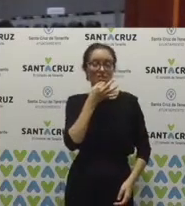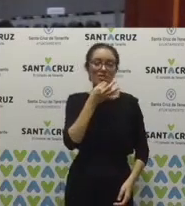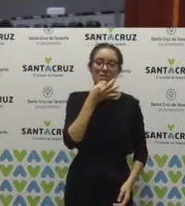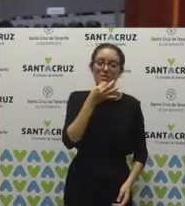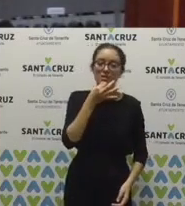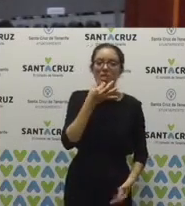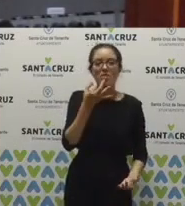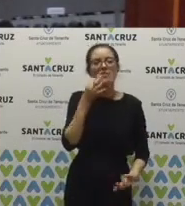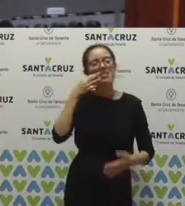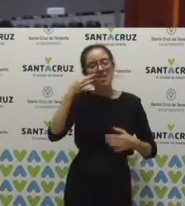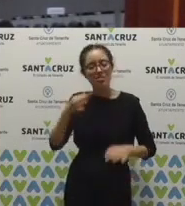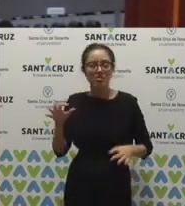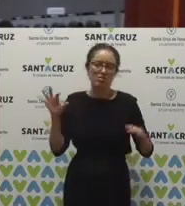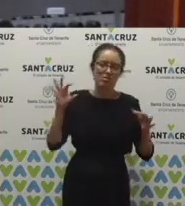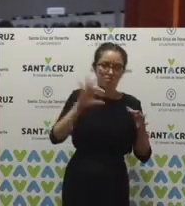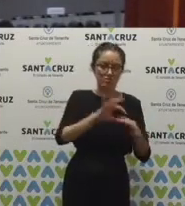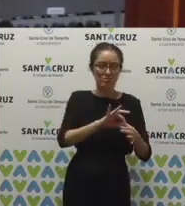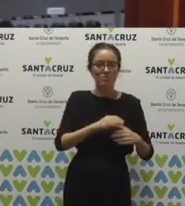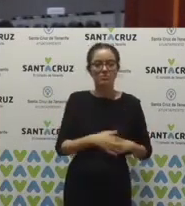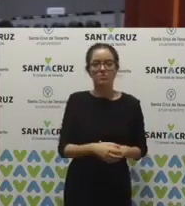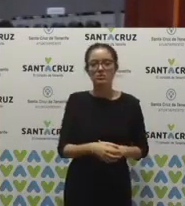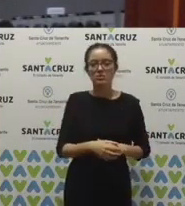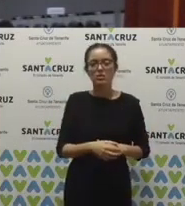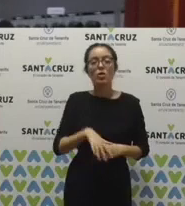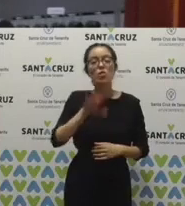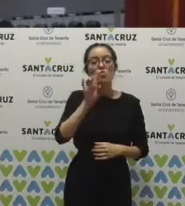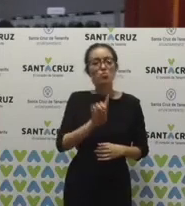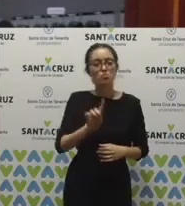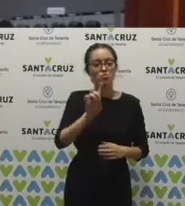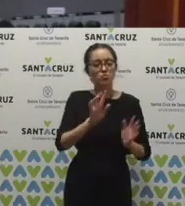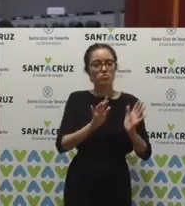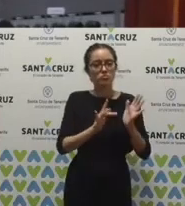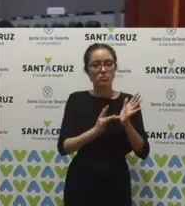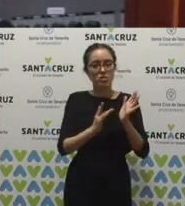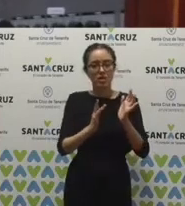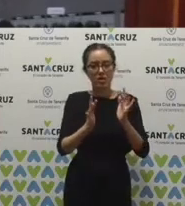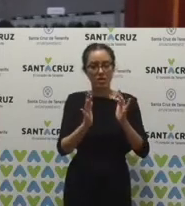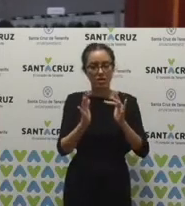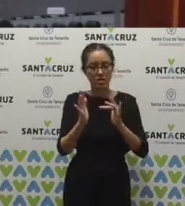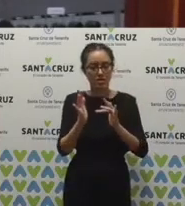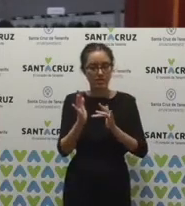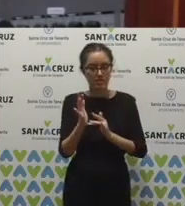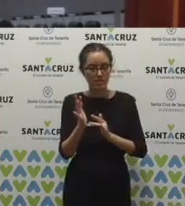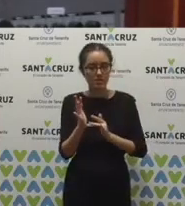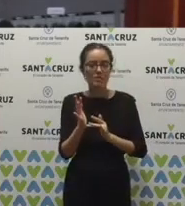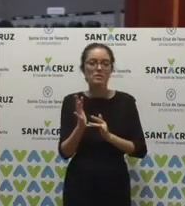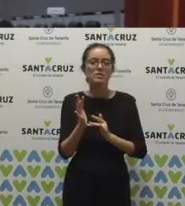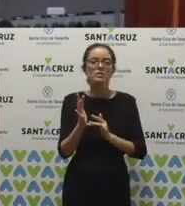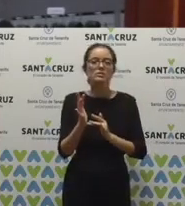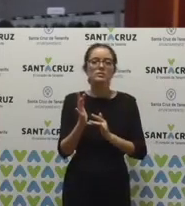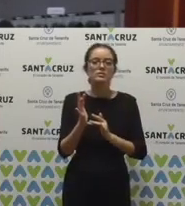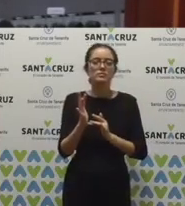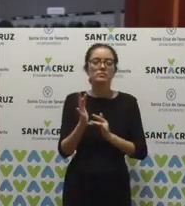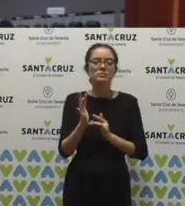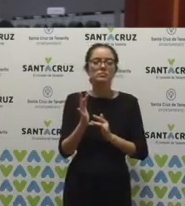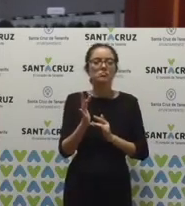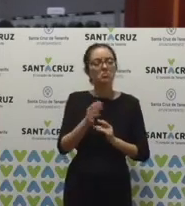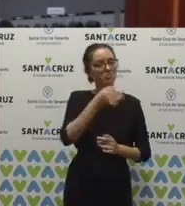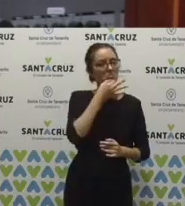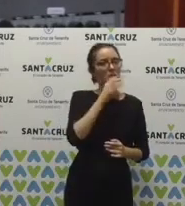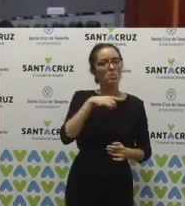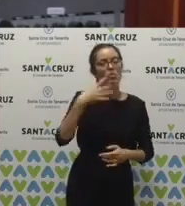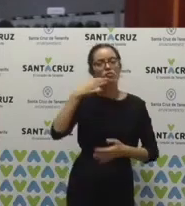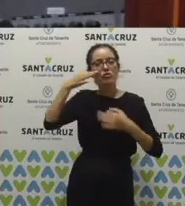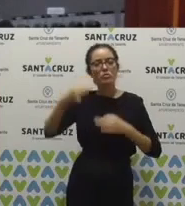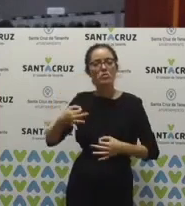realidad hemos pedido desde que el 1 de abril primero de palabras y luego formalmente eran